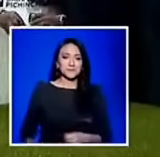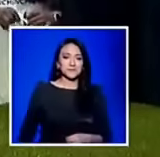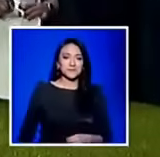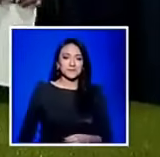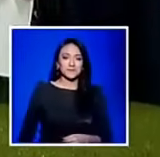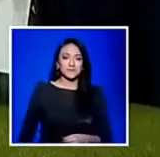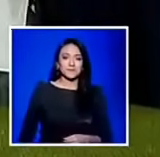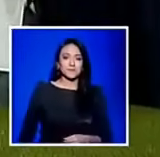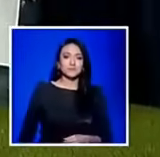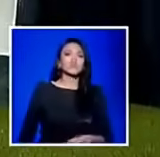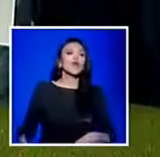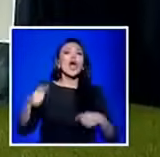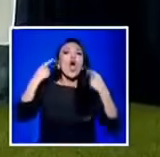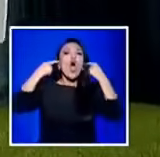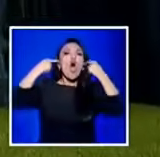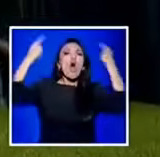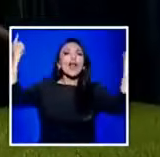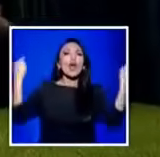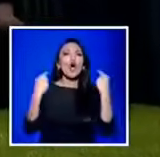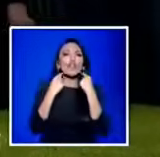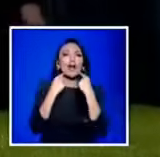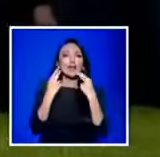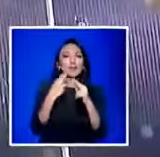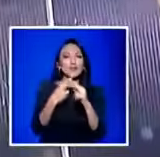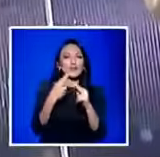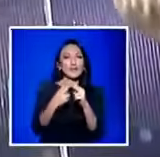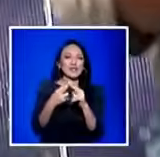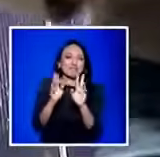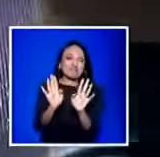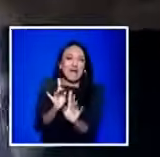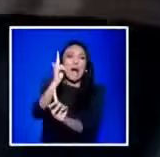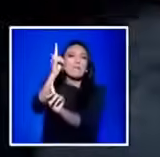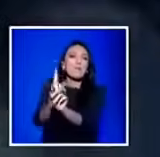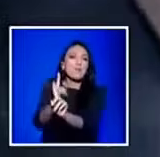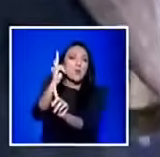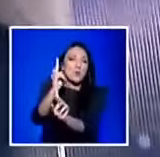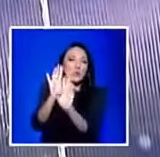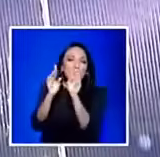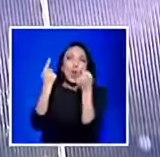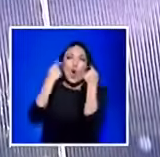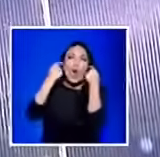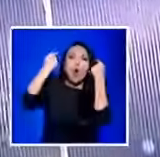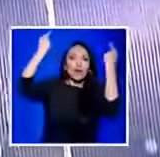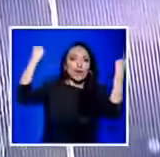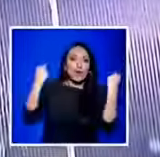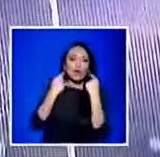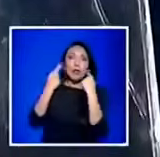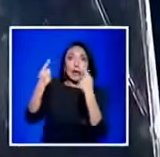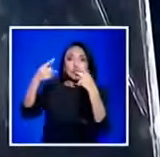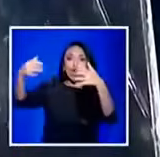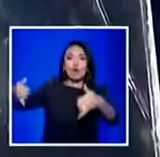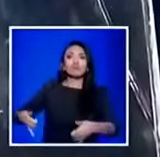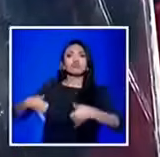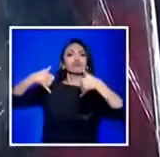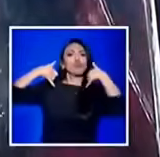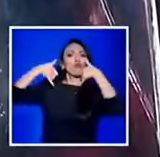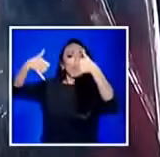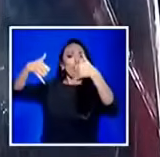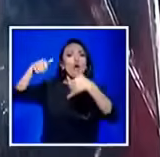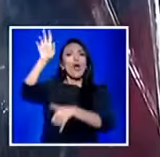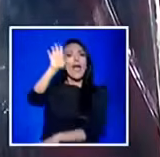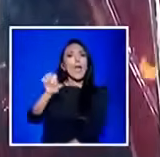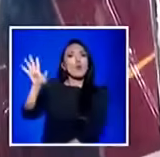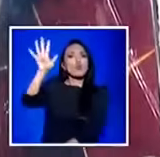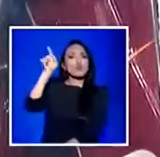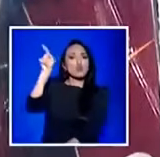El trofeo conocido como la Orejona visitó la capital. Es el principal galardón de la Champions League. Cientos de hinchas